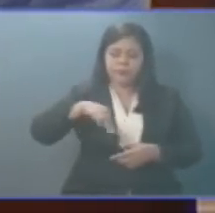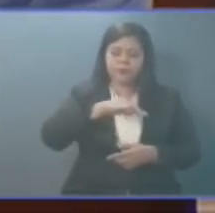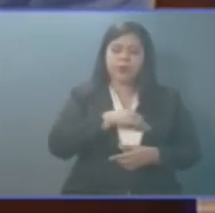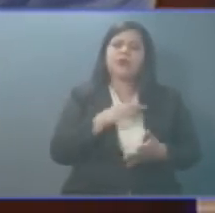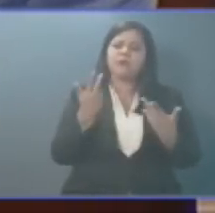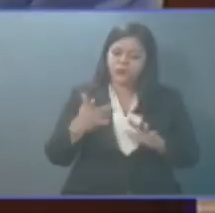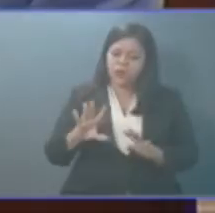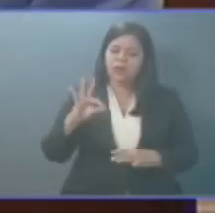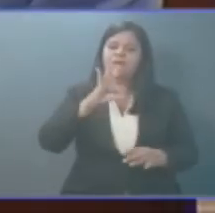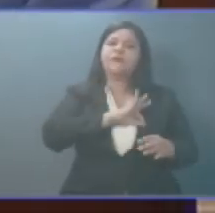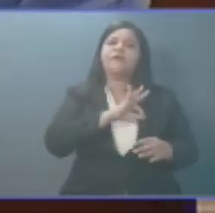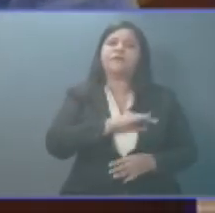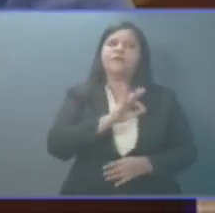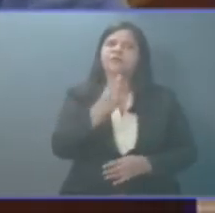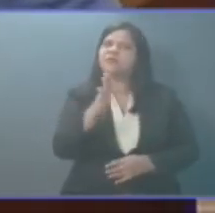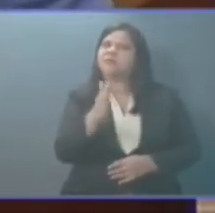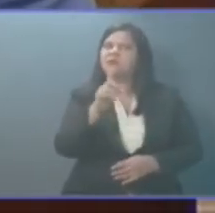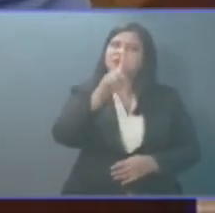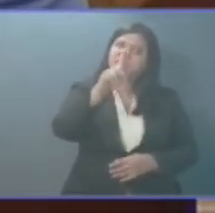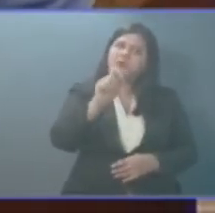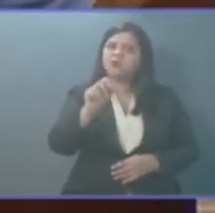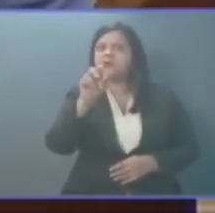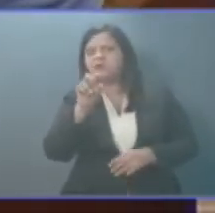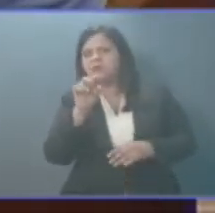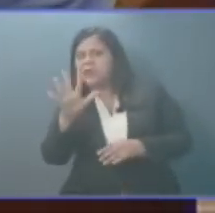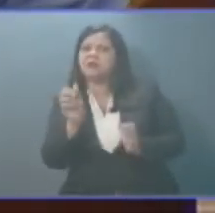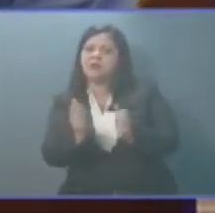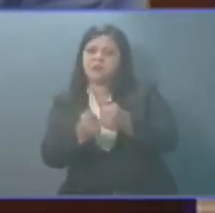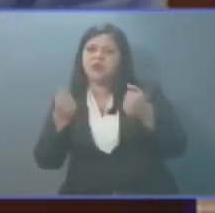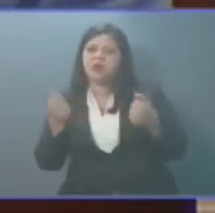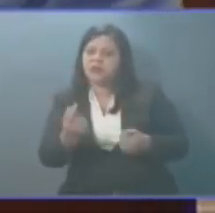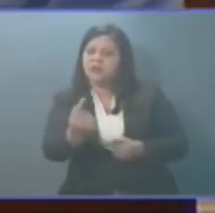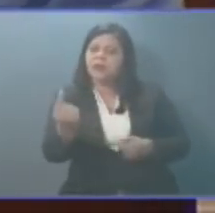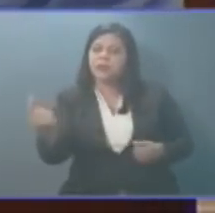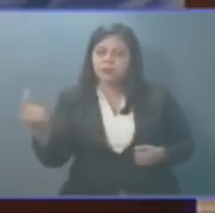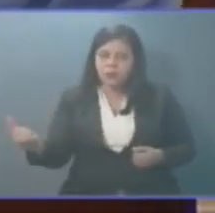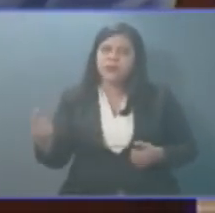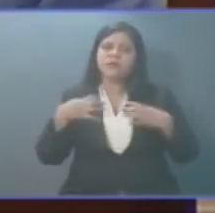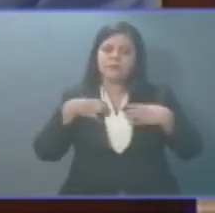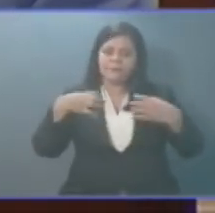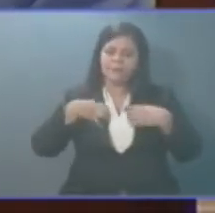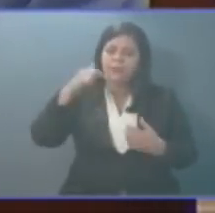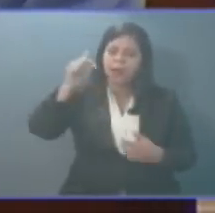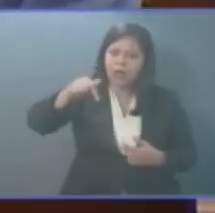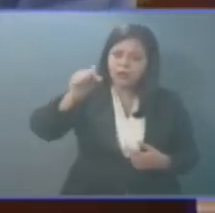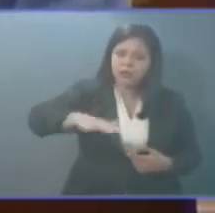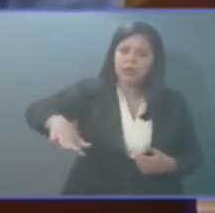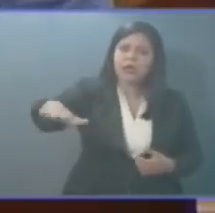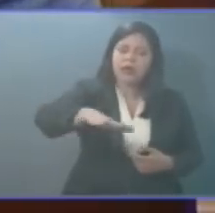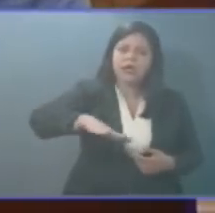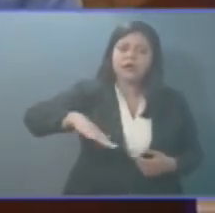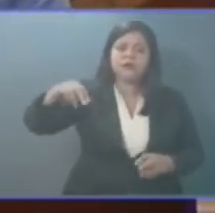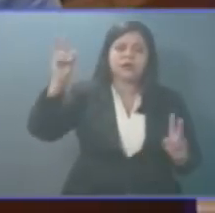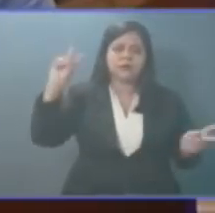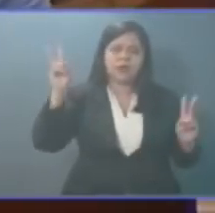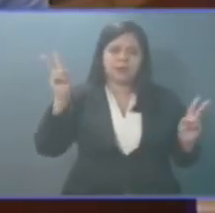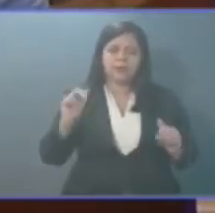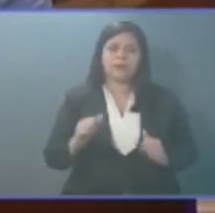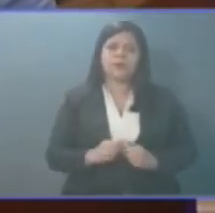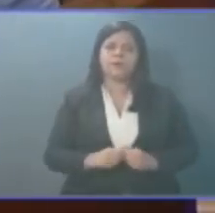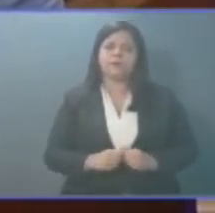tendrán beneficios en al menos 1.5 millones de salvadoreños residentes en el área metropolitana de San